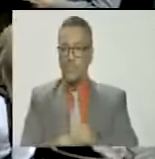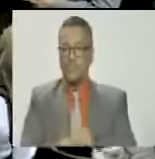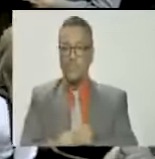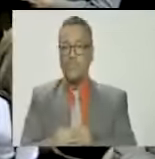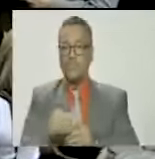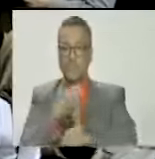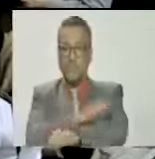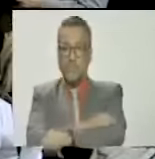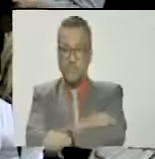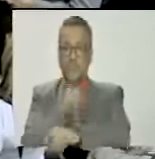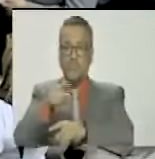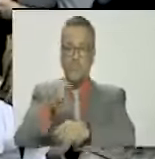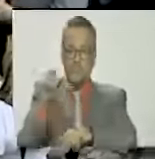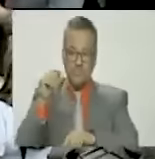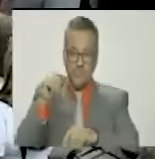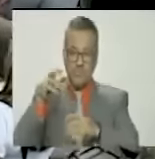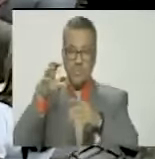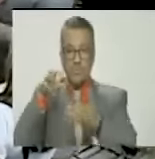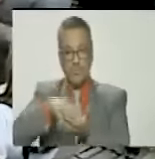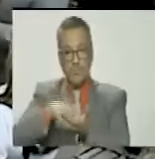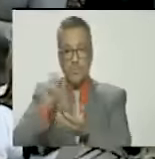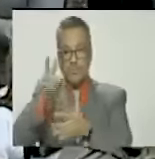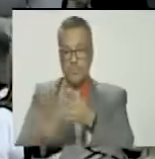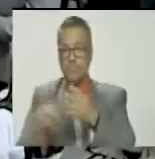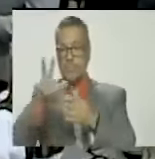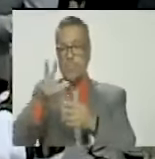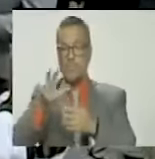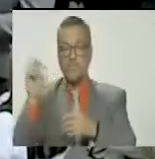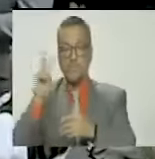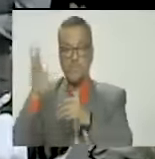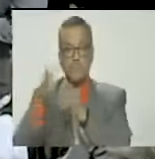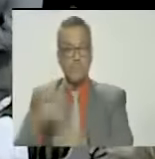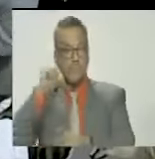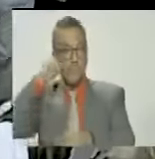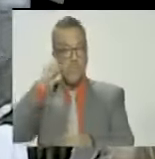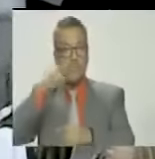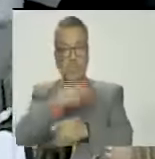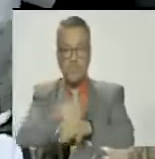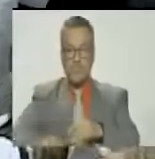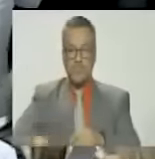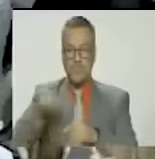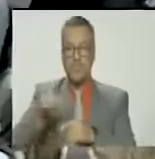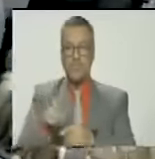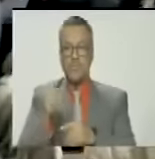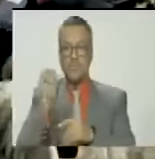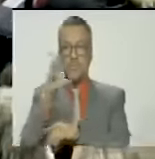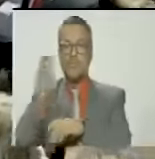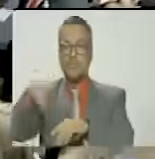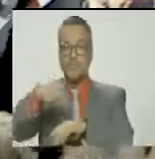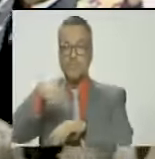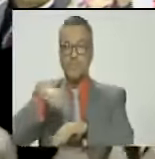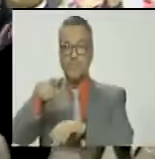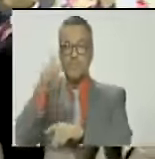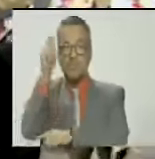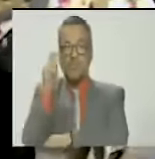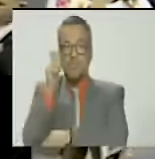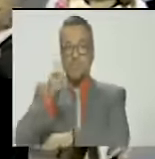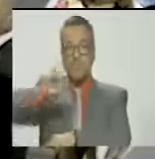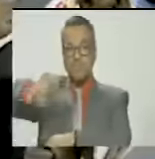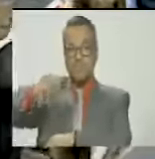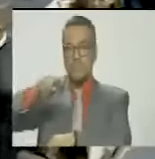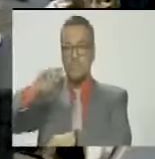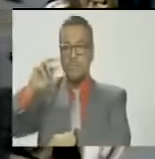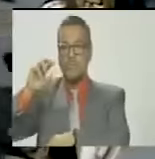el Parlamento venezolano, por como tercer punto, recordando que el presidente de la Asamblea Nacional, diputado